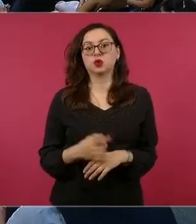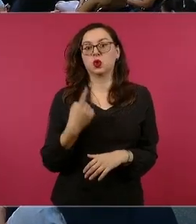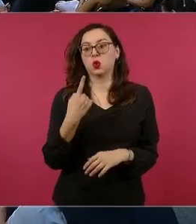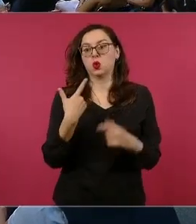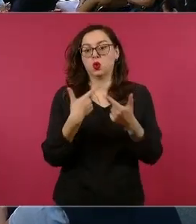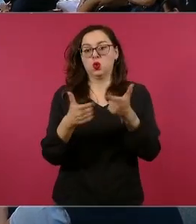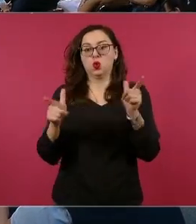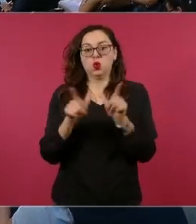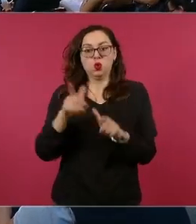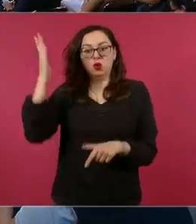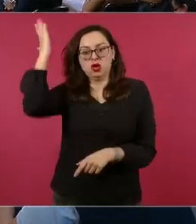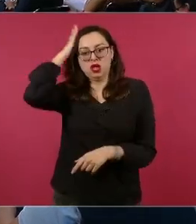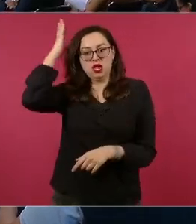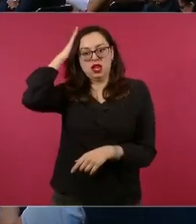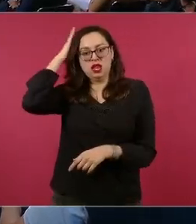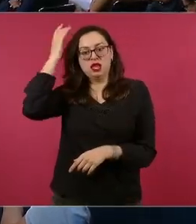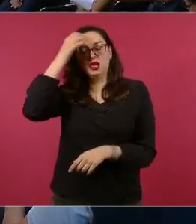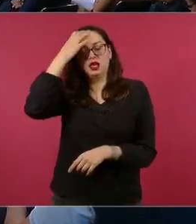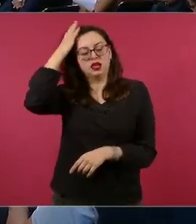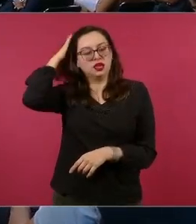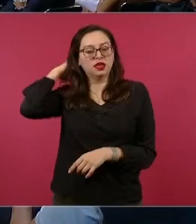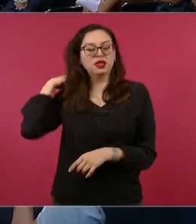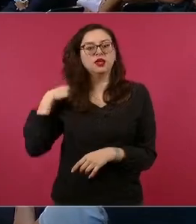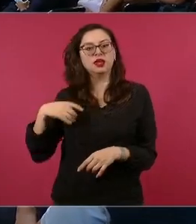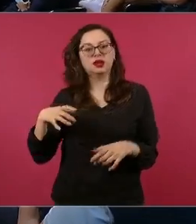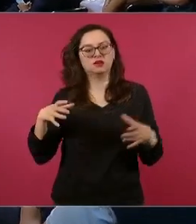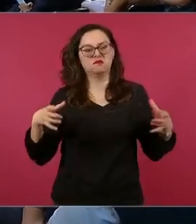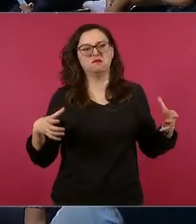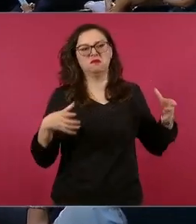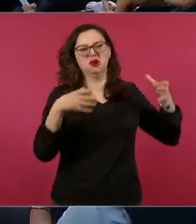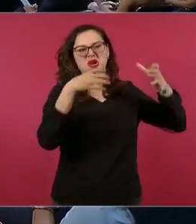grupo de caciques, explotadores.